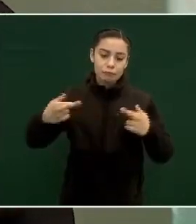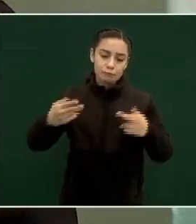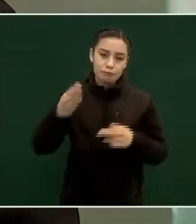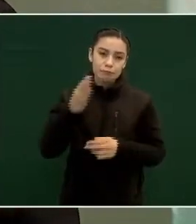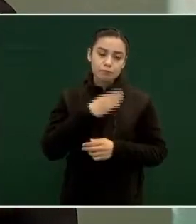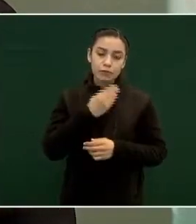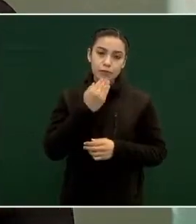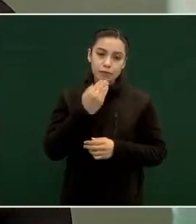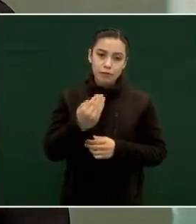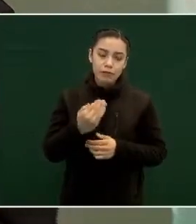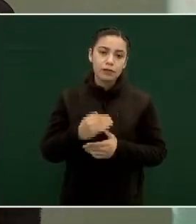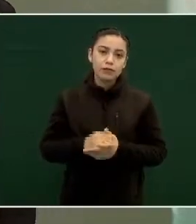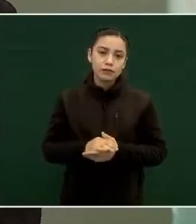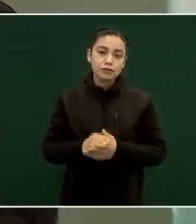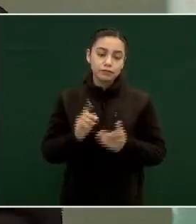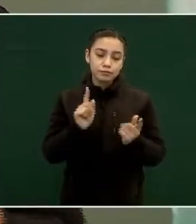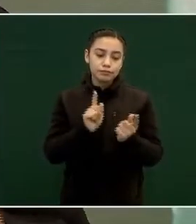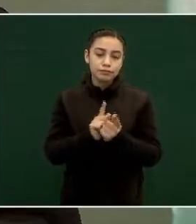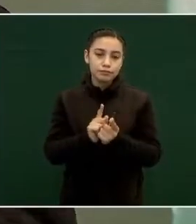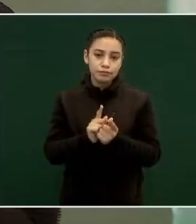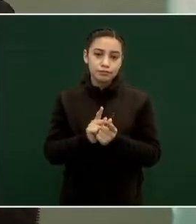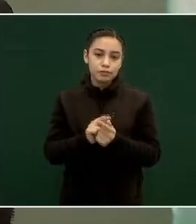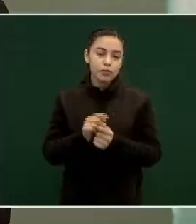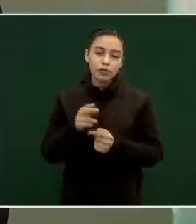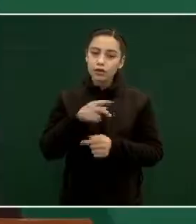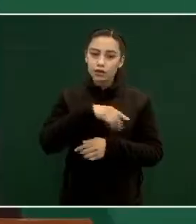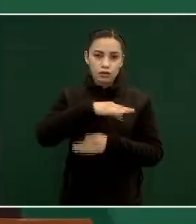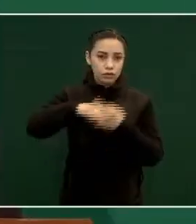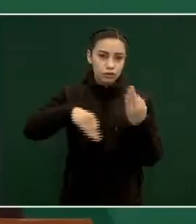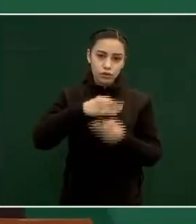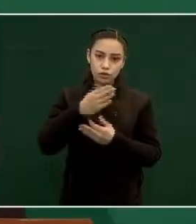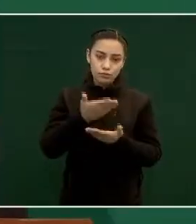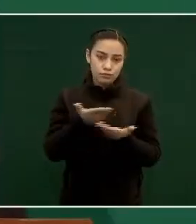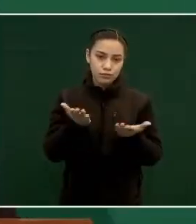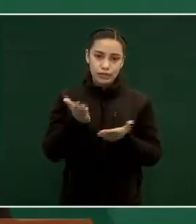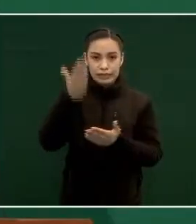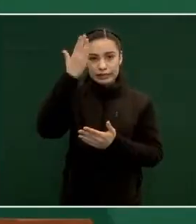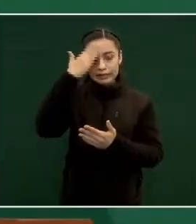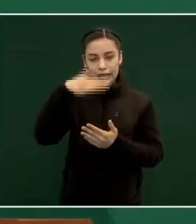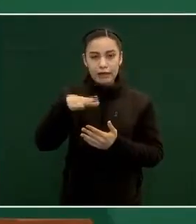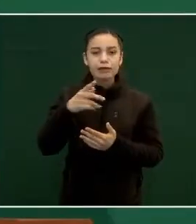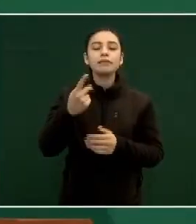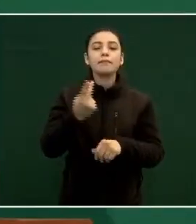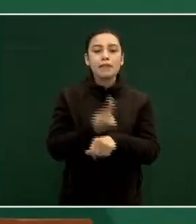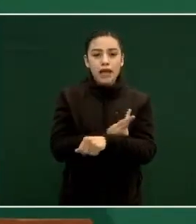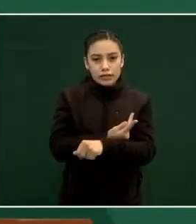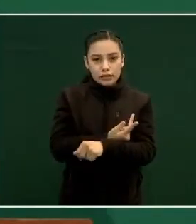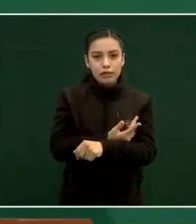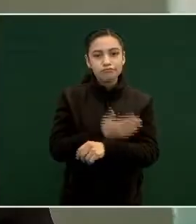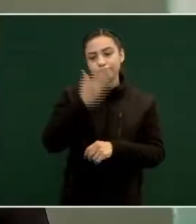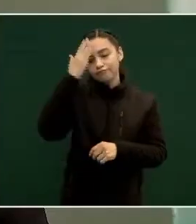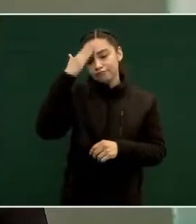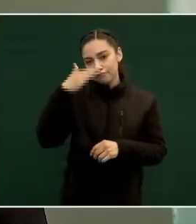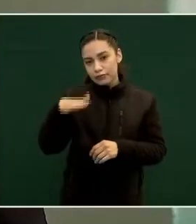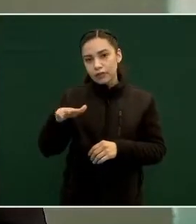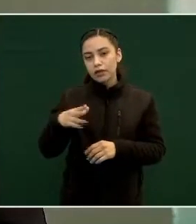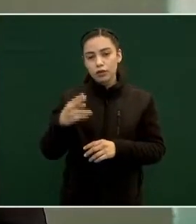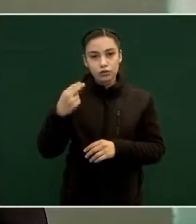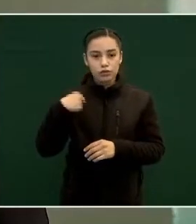Pero todos sabemos aquí lo que pasa, y además no vamos a ocultar absolutamente nada, y se va a